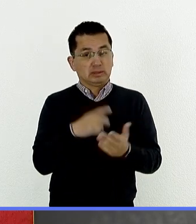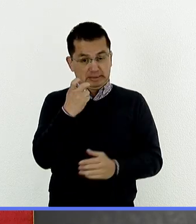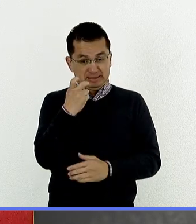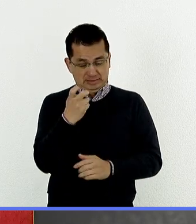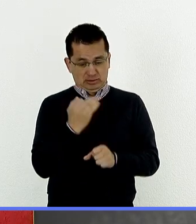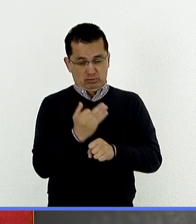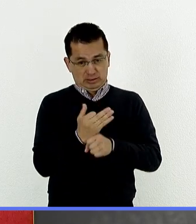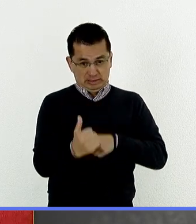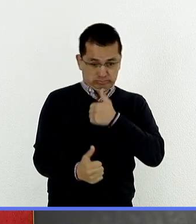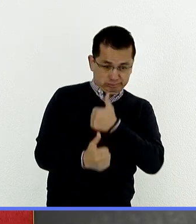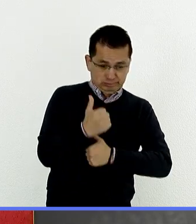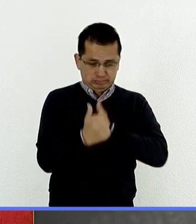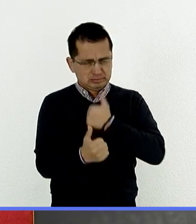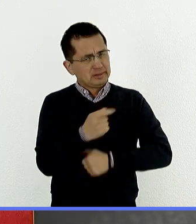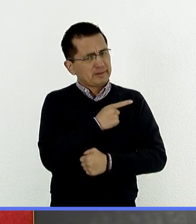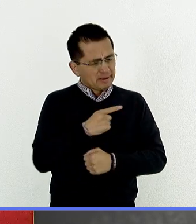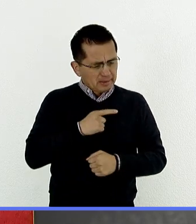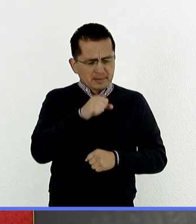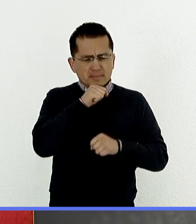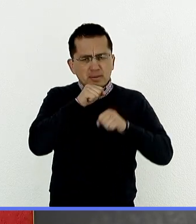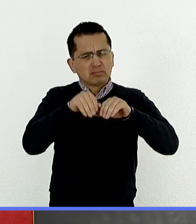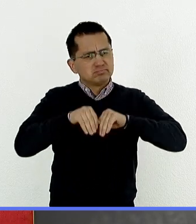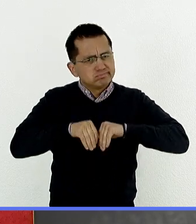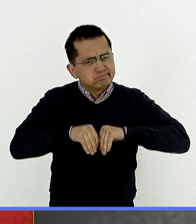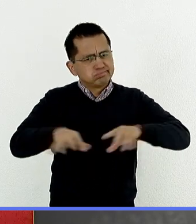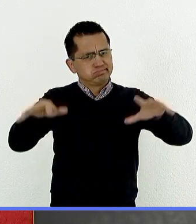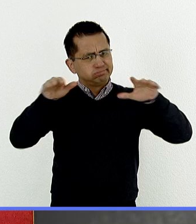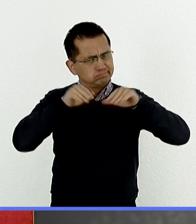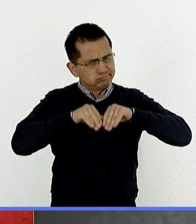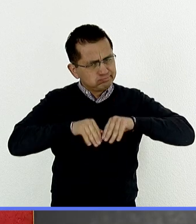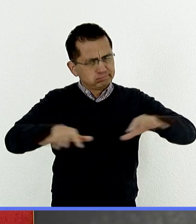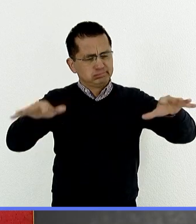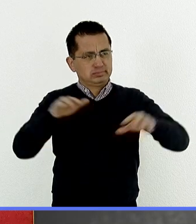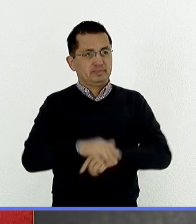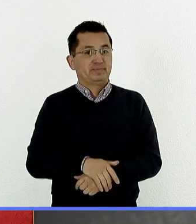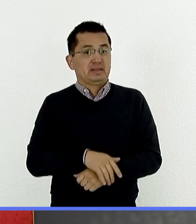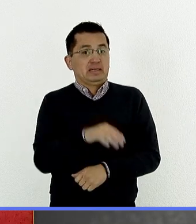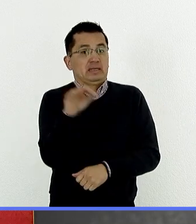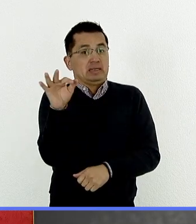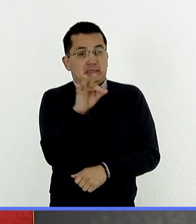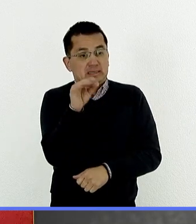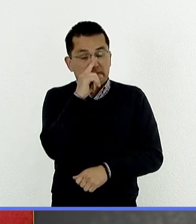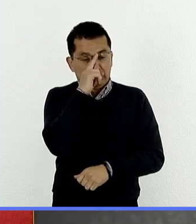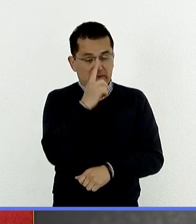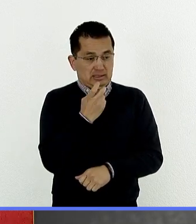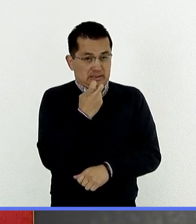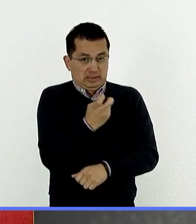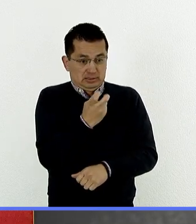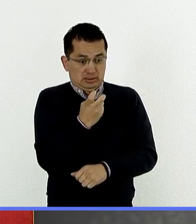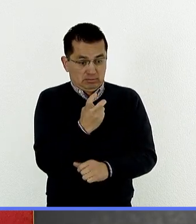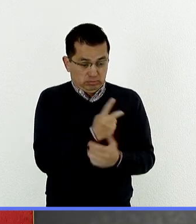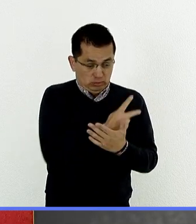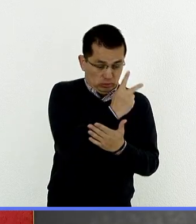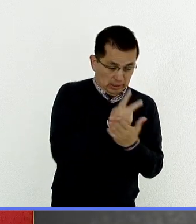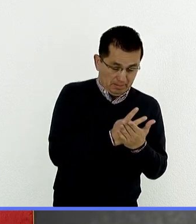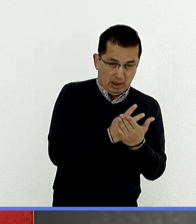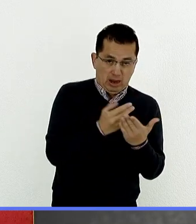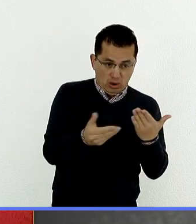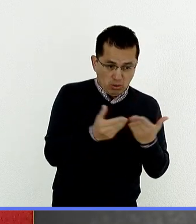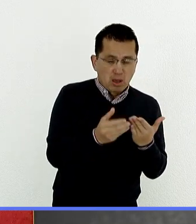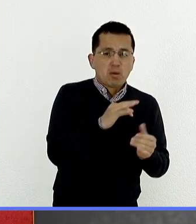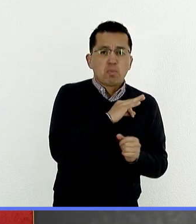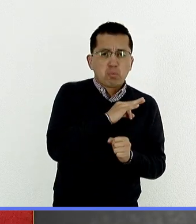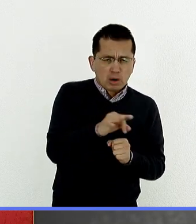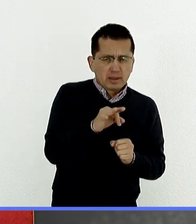probablemente este a nivel local si pudiéramos tener una copia de este mismo programa y poderlo difundir a nivel